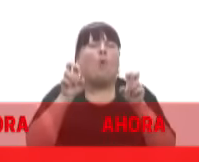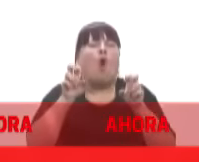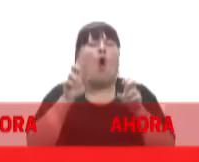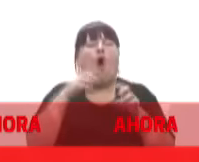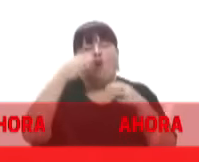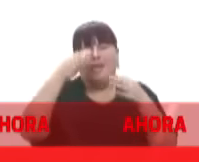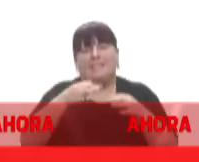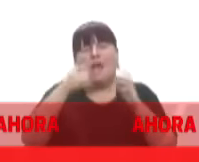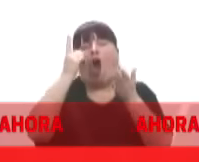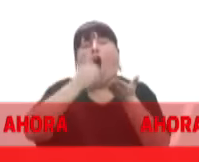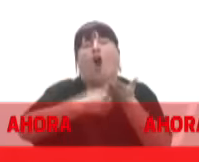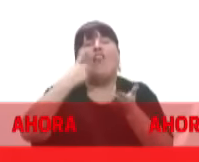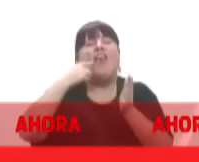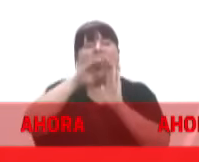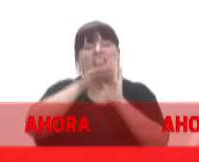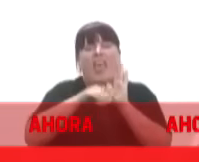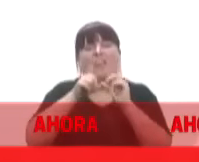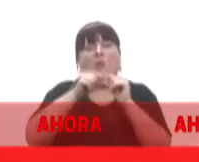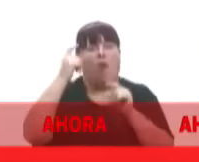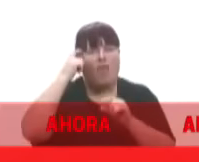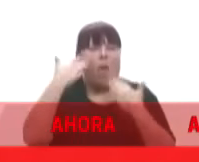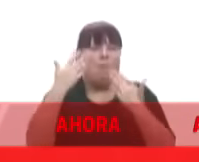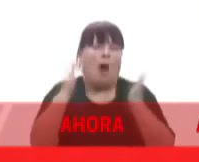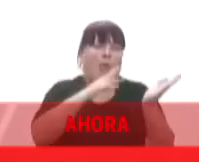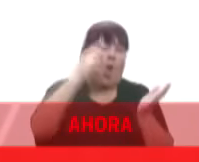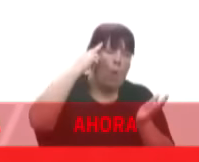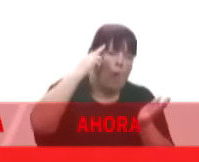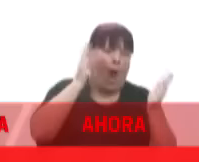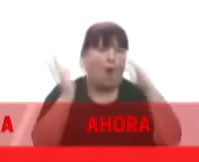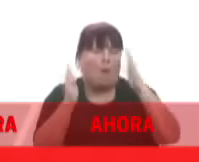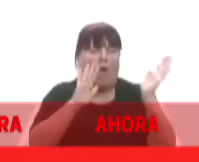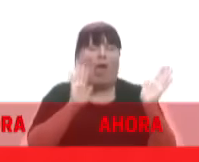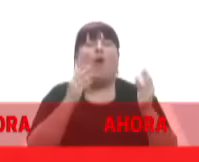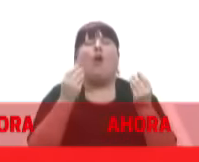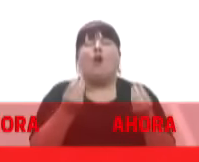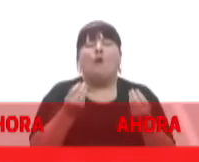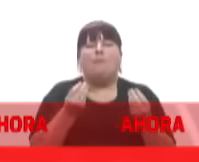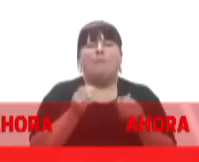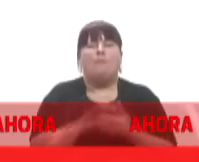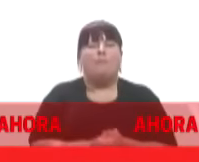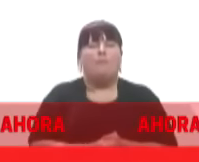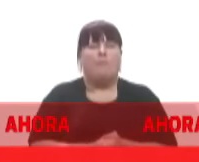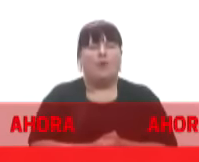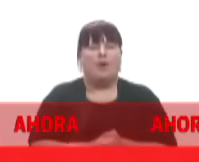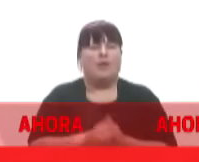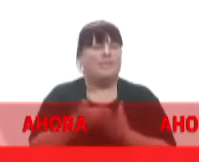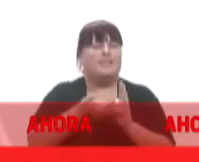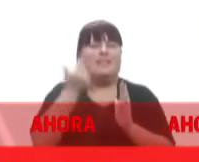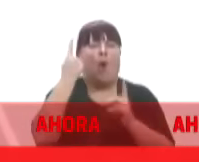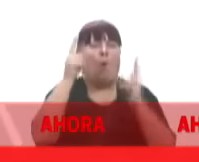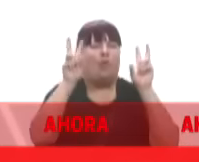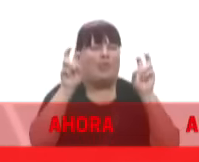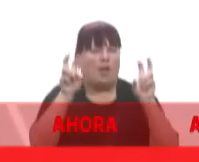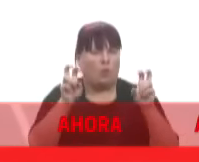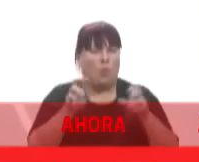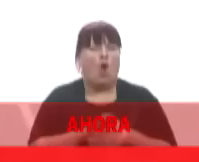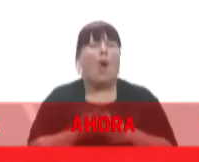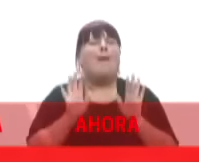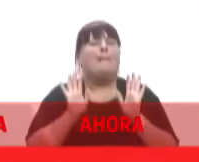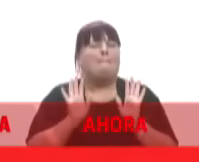según el orden del día es el 10, que puede pasar a ser el 9 seguramente, porque se eliminó un título,